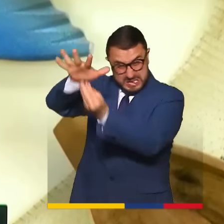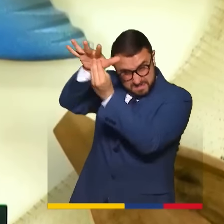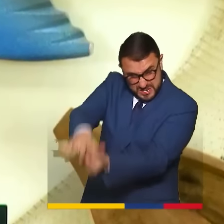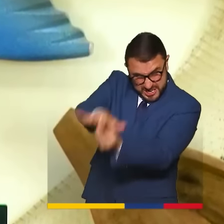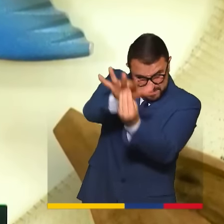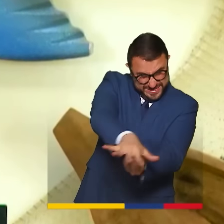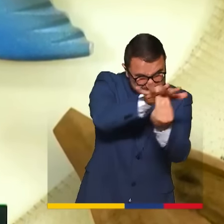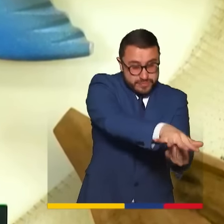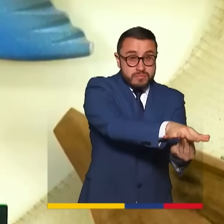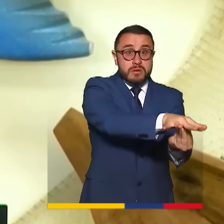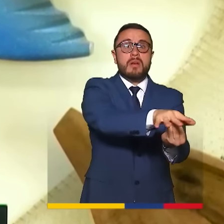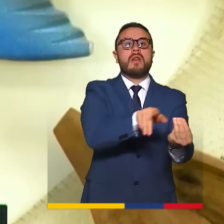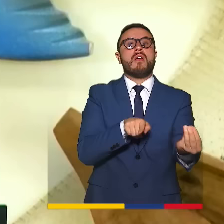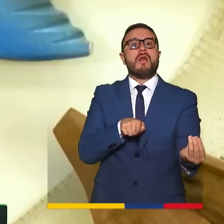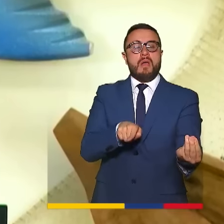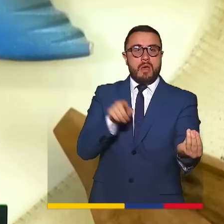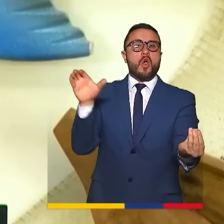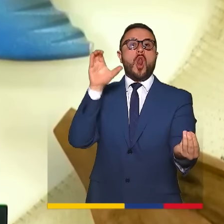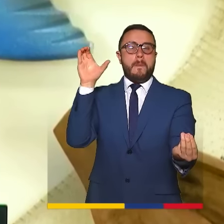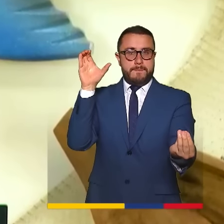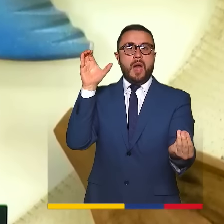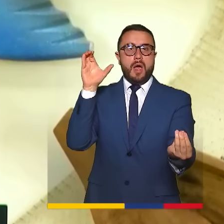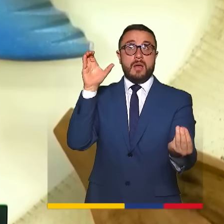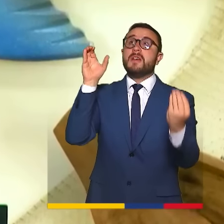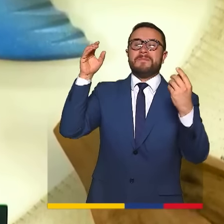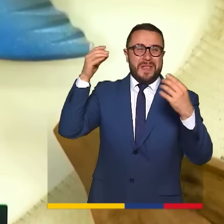Eso pasó en Colombia después de la República.